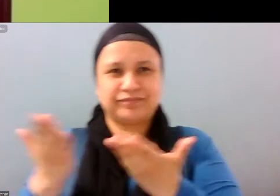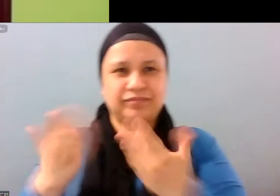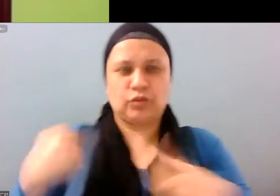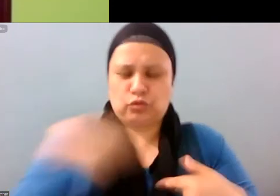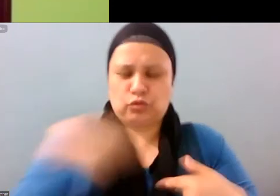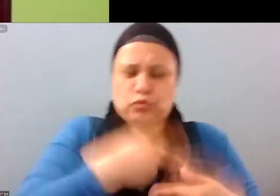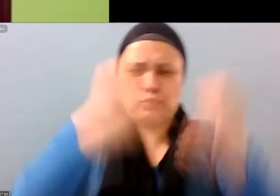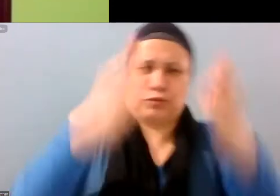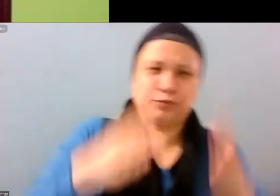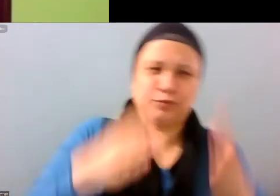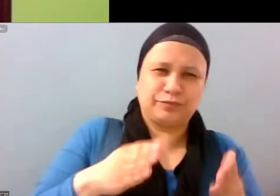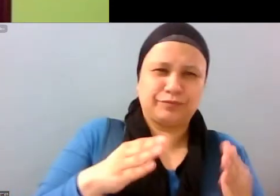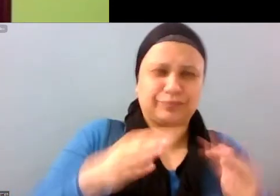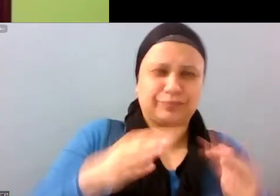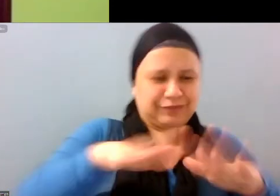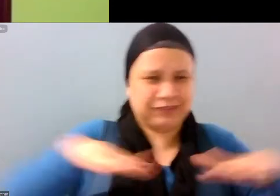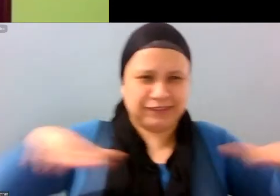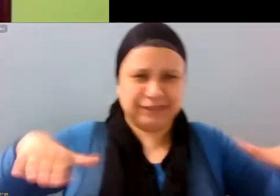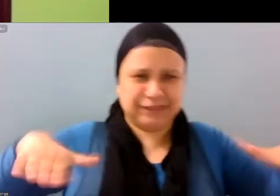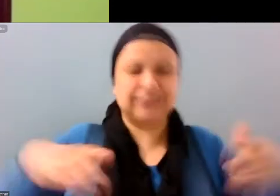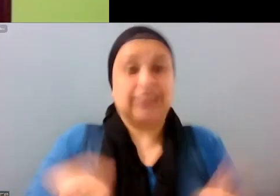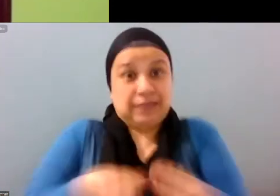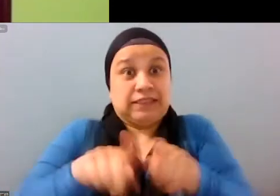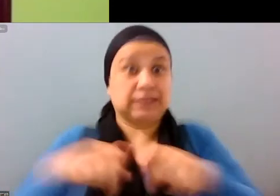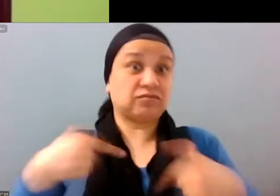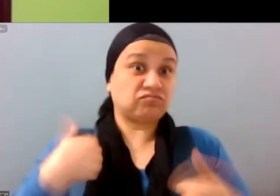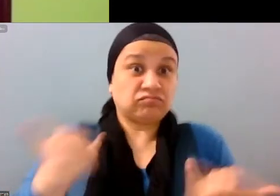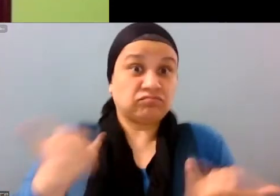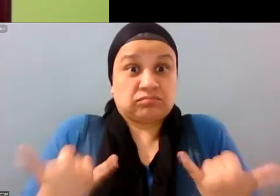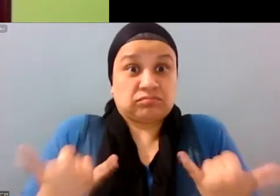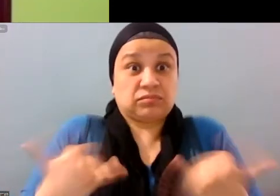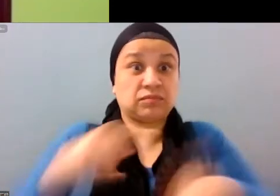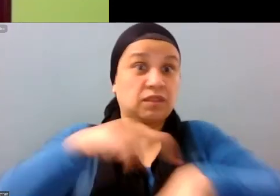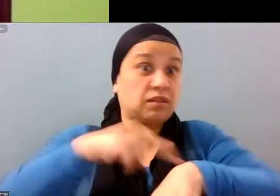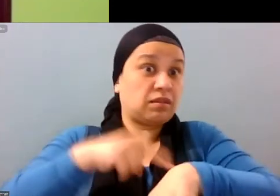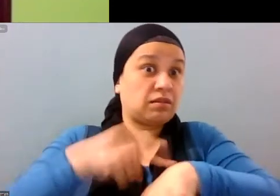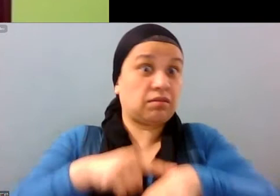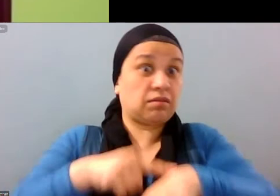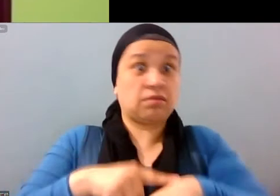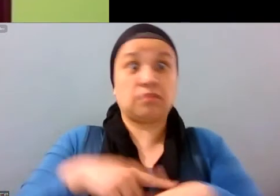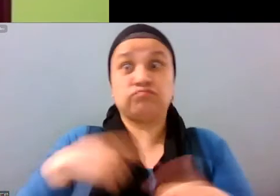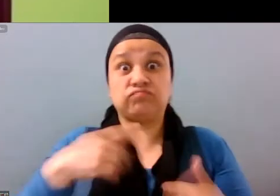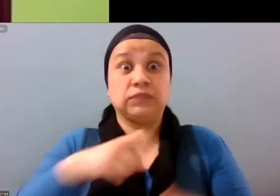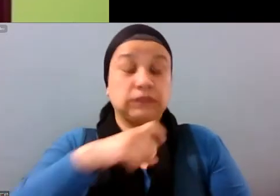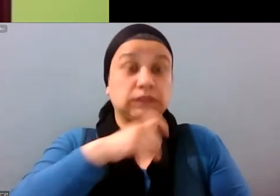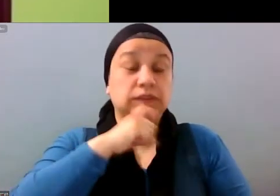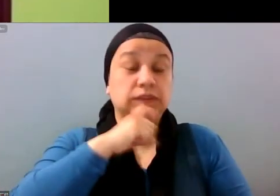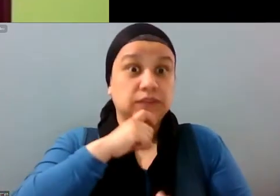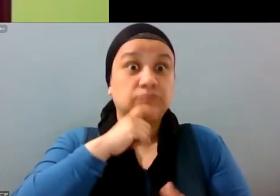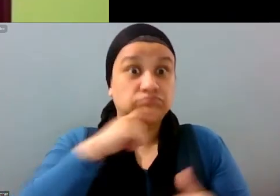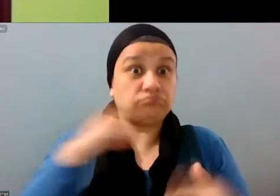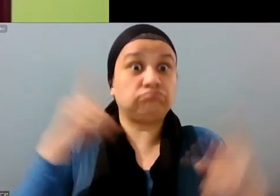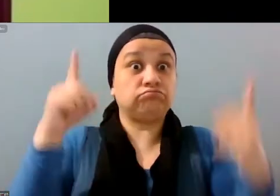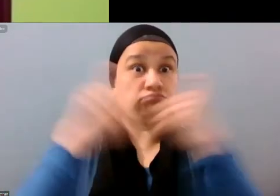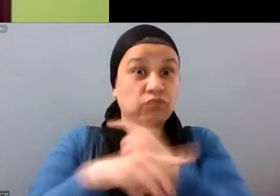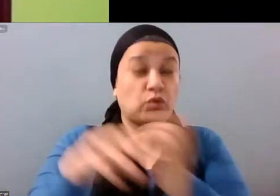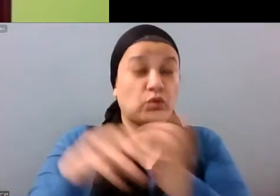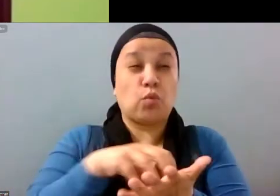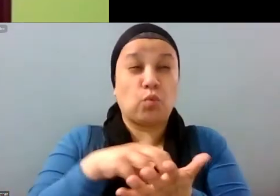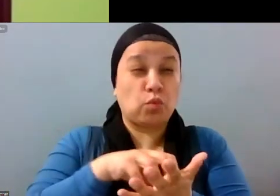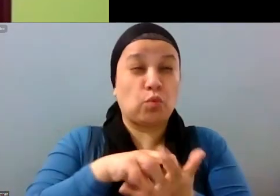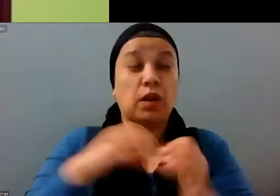maestras bueno pues que nos ha tocado vivir en una época de bastante incertidumbre y nos toca dilucidar